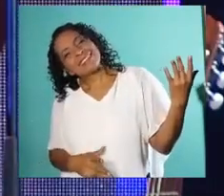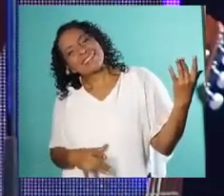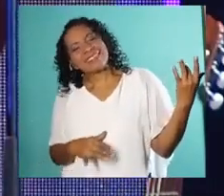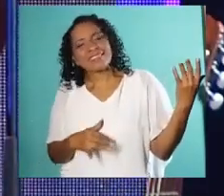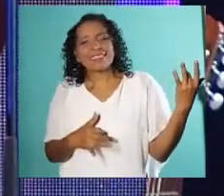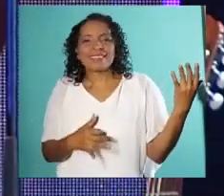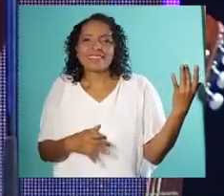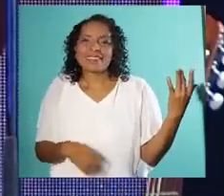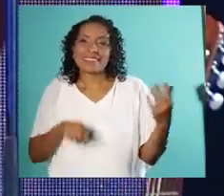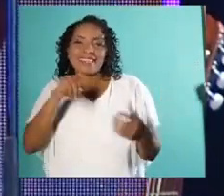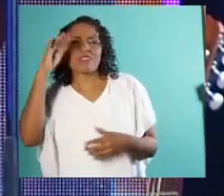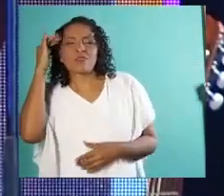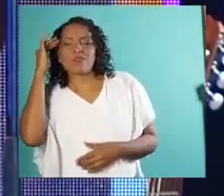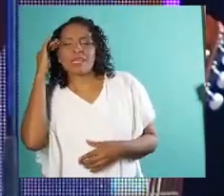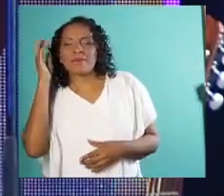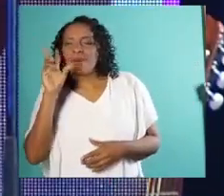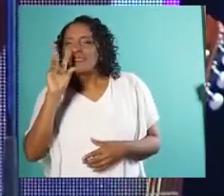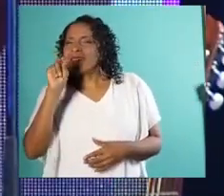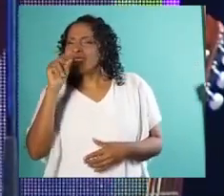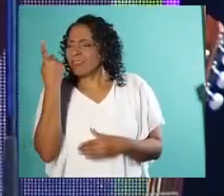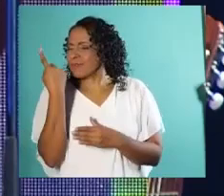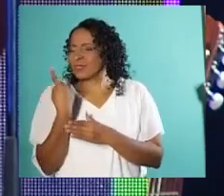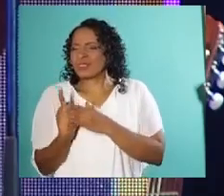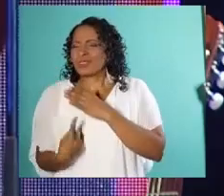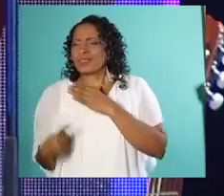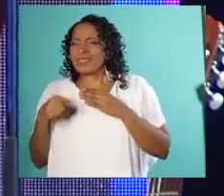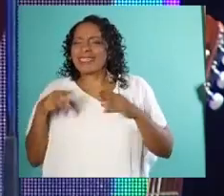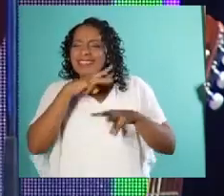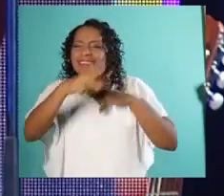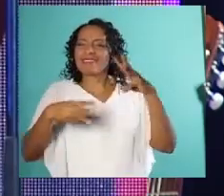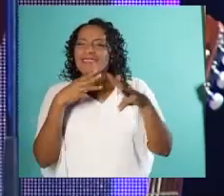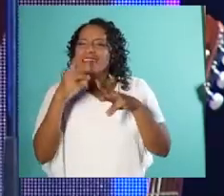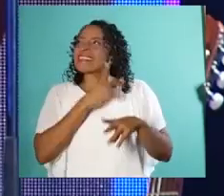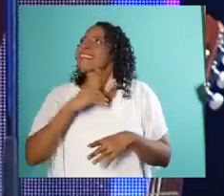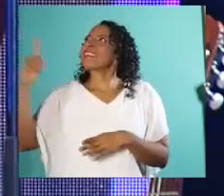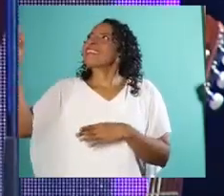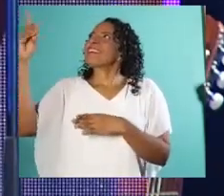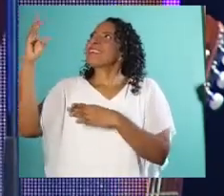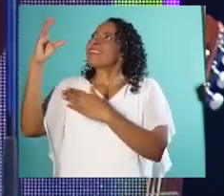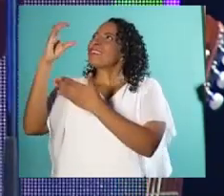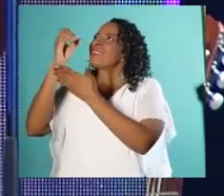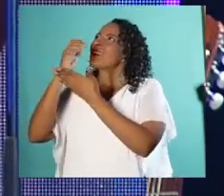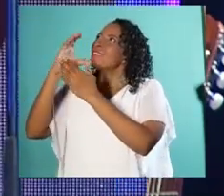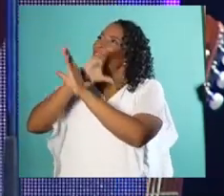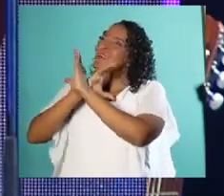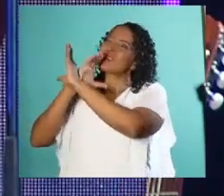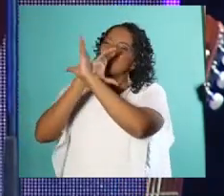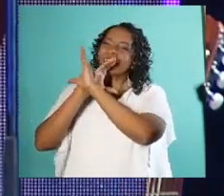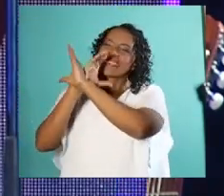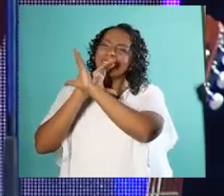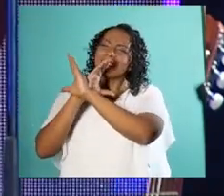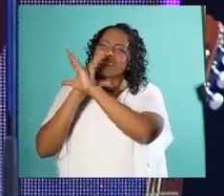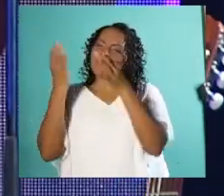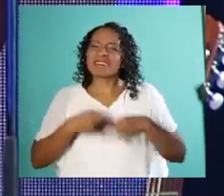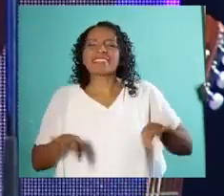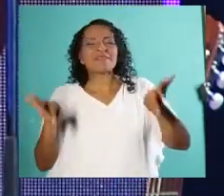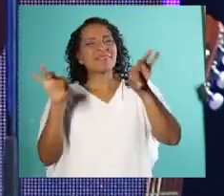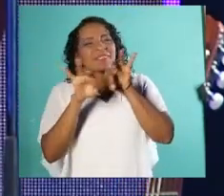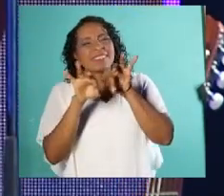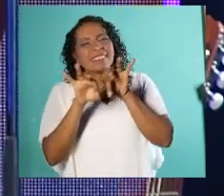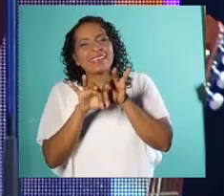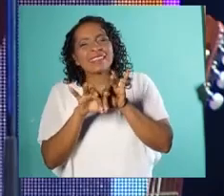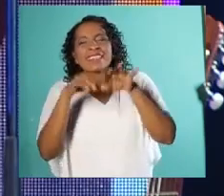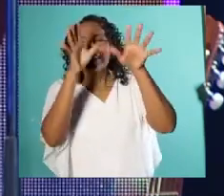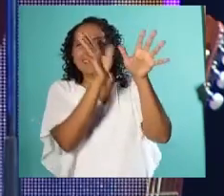Ya tú sabes, no estamos solos. Dios nos cuida. ¿Será que somos más importantes que las aves del